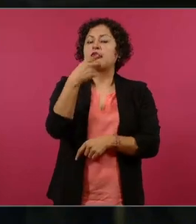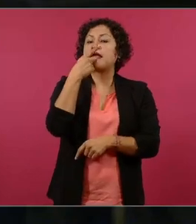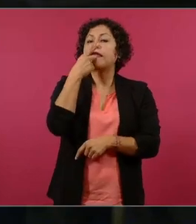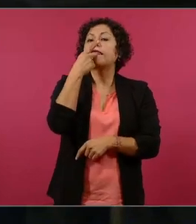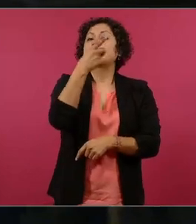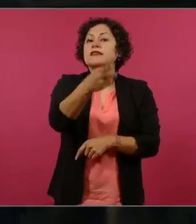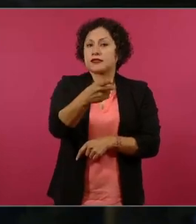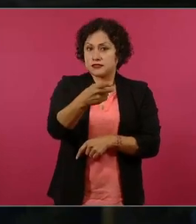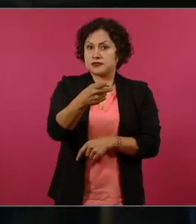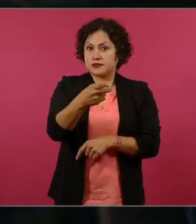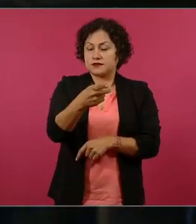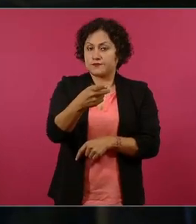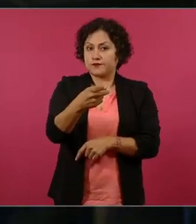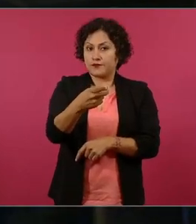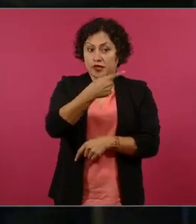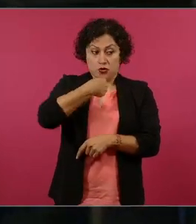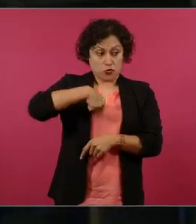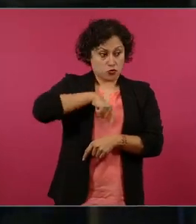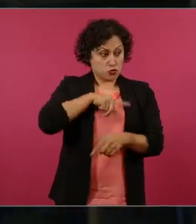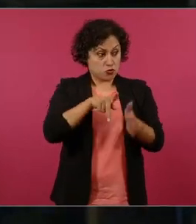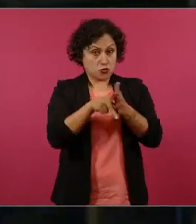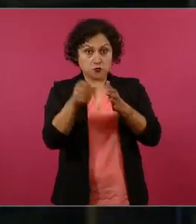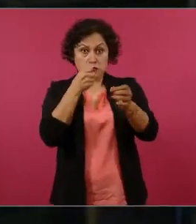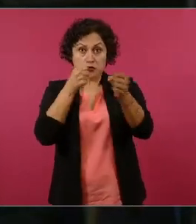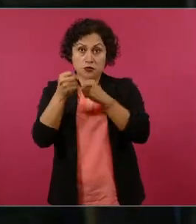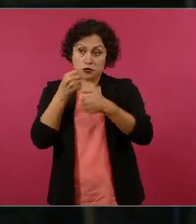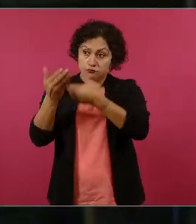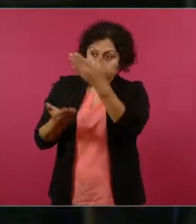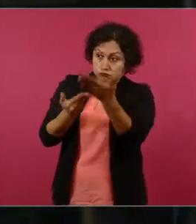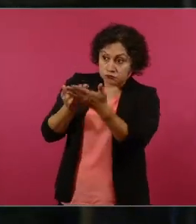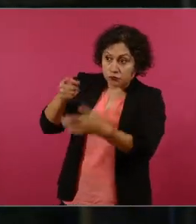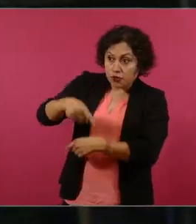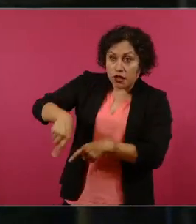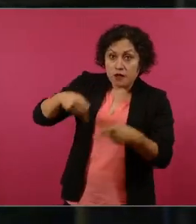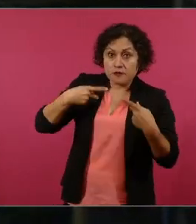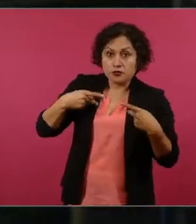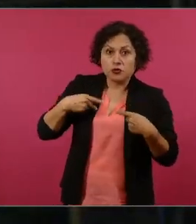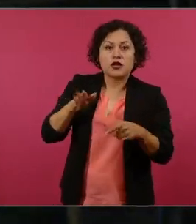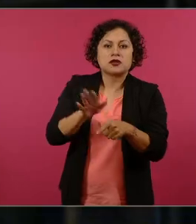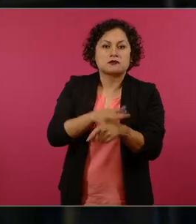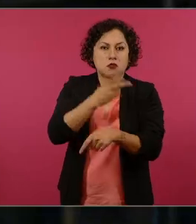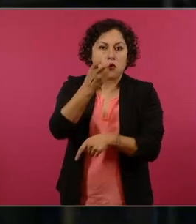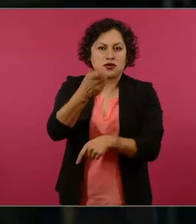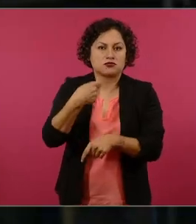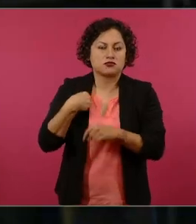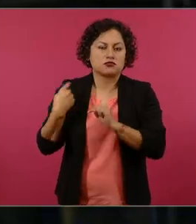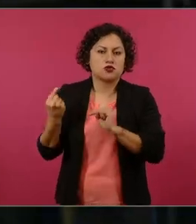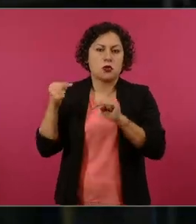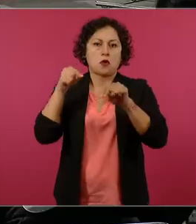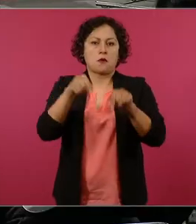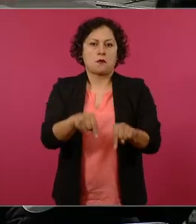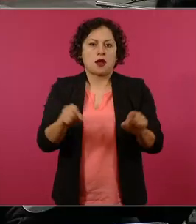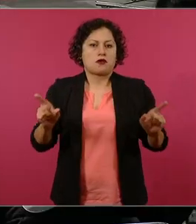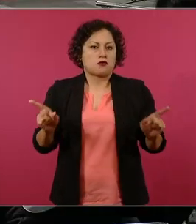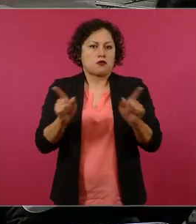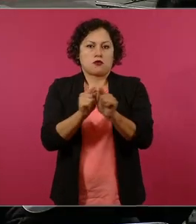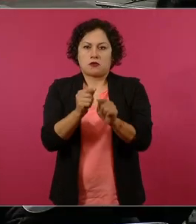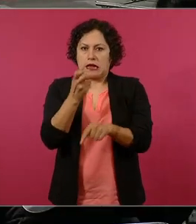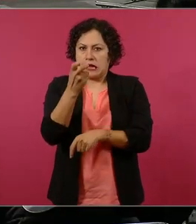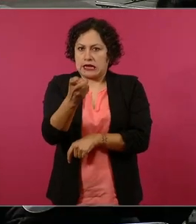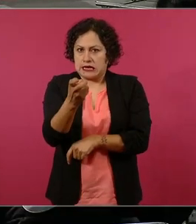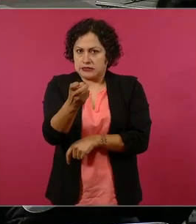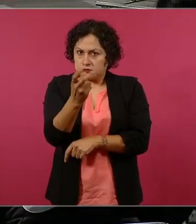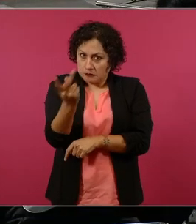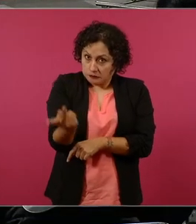de poder servir al al prójimo Por eso estoy aquí y le agradezco este tiempo le agradezco a Jesús eso es lo que le quiero decir preguntarle